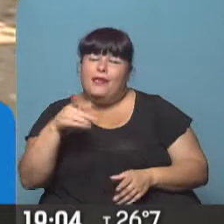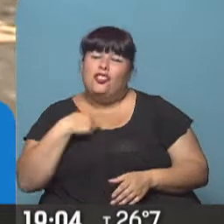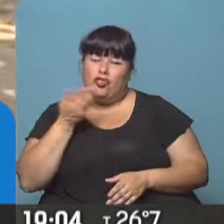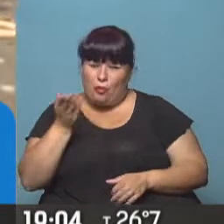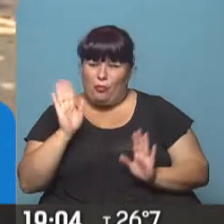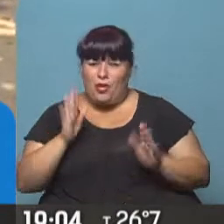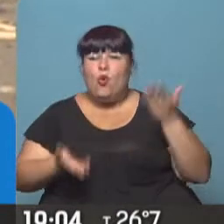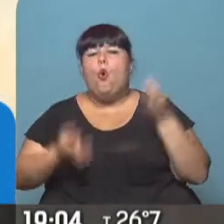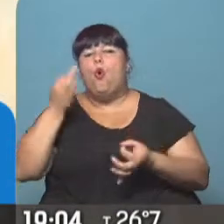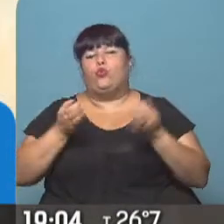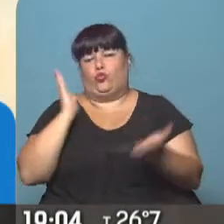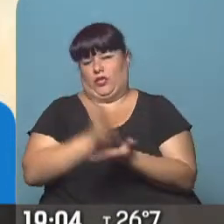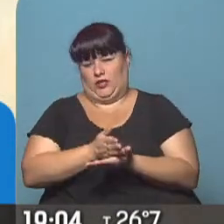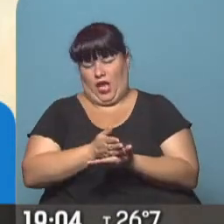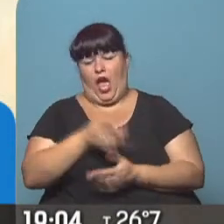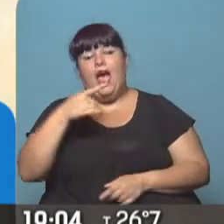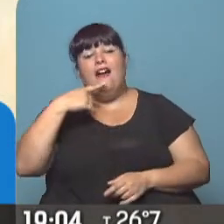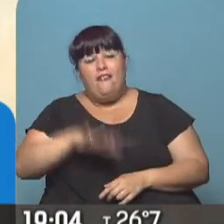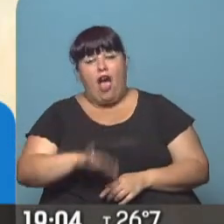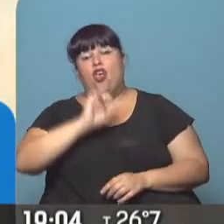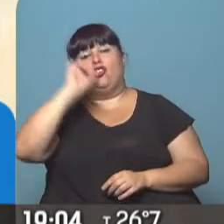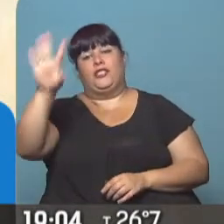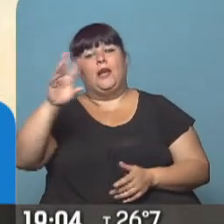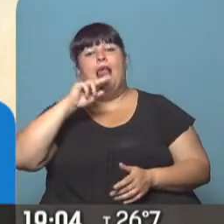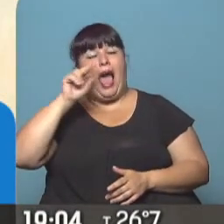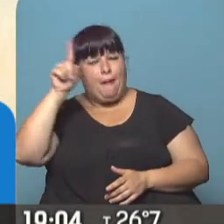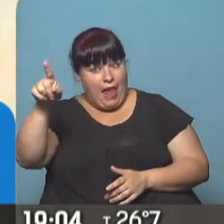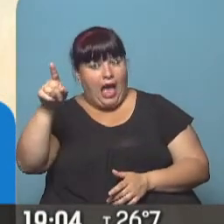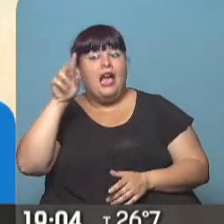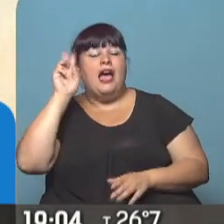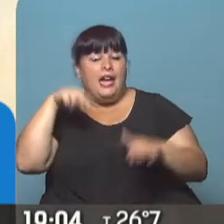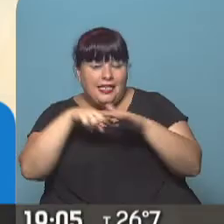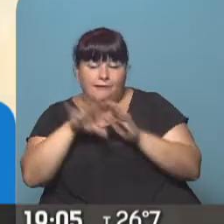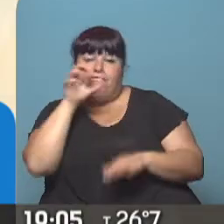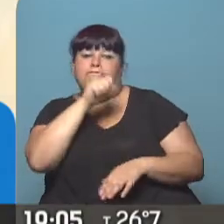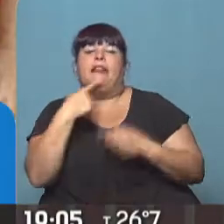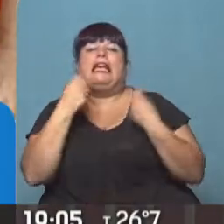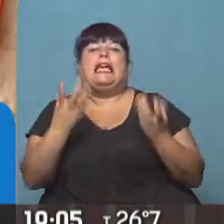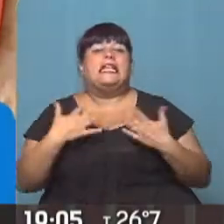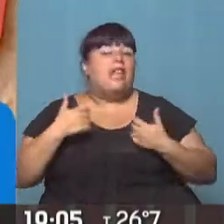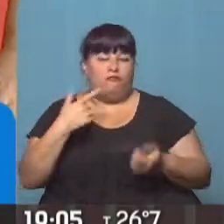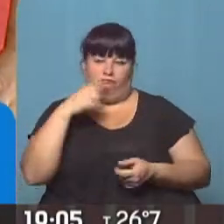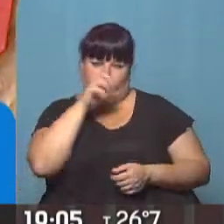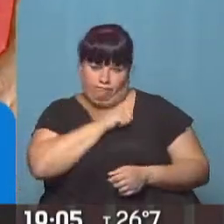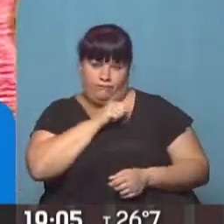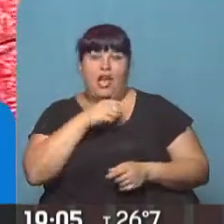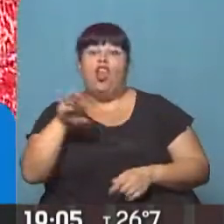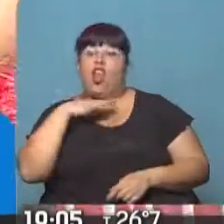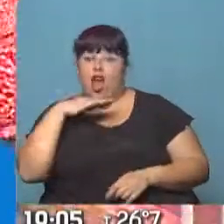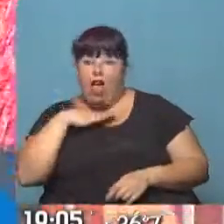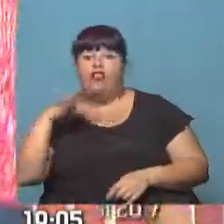quiero justicia el niño fue trasladado a la ciudad de la plata donde se mantienen reservas sobre su estado en tanto los delincuentes